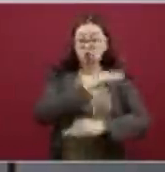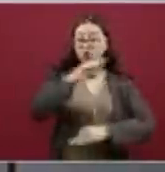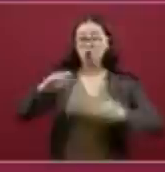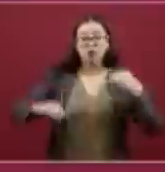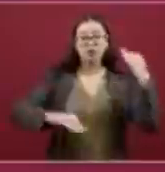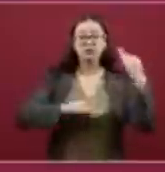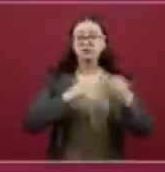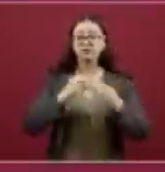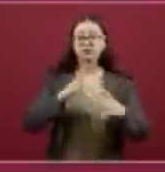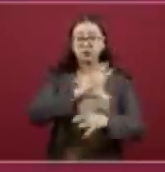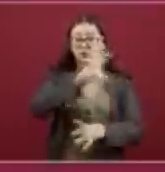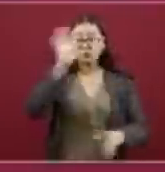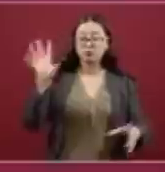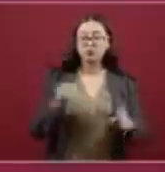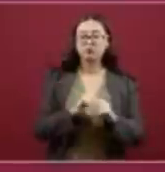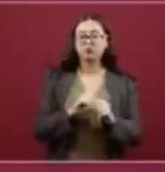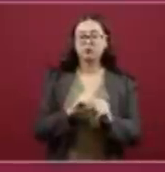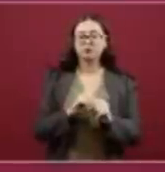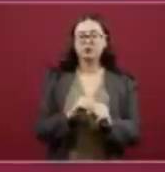la